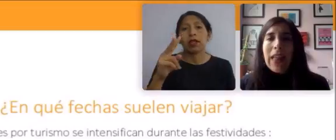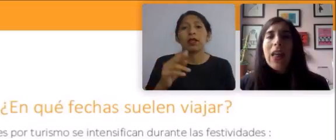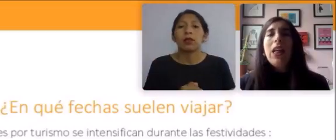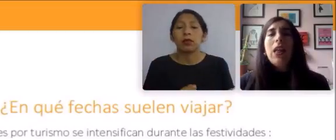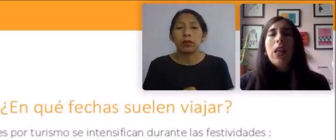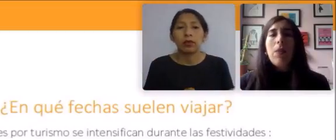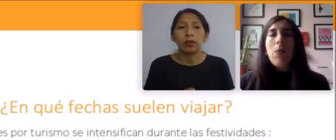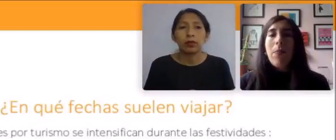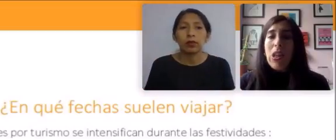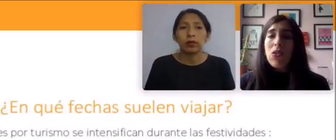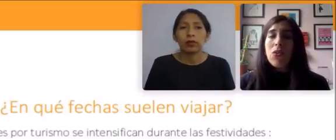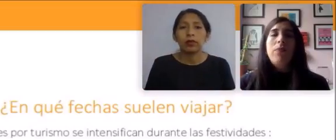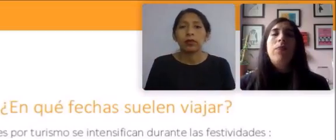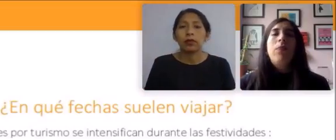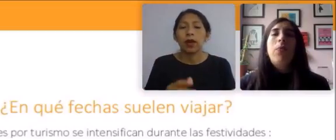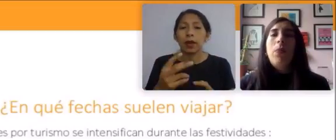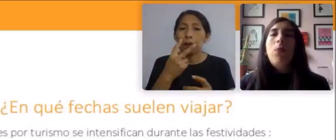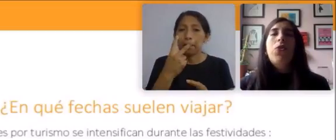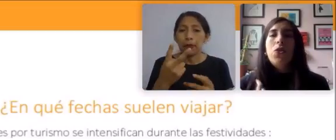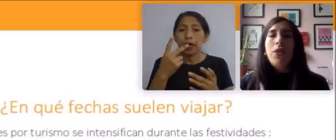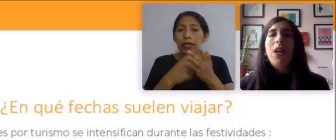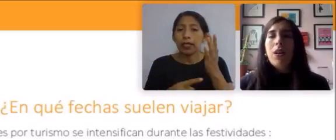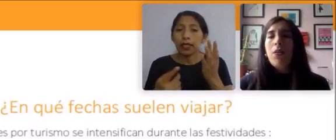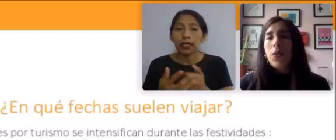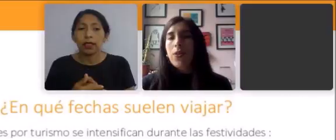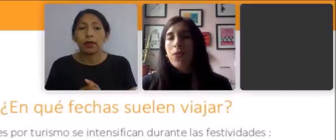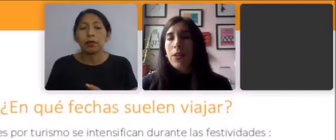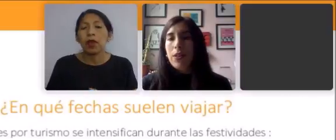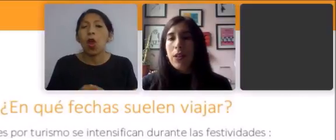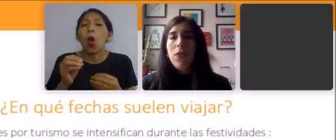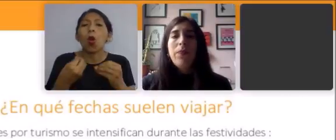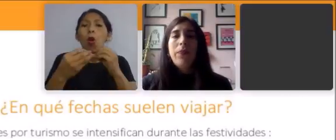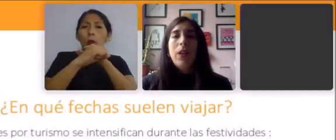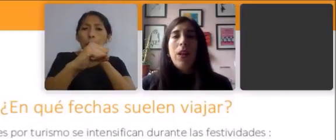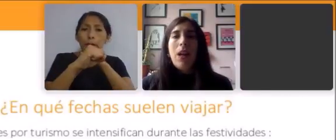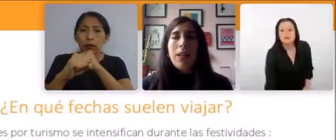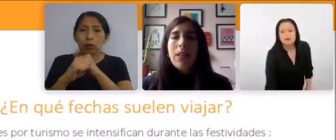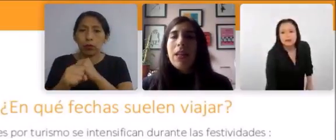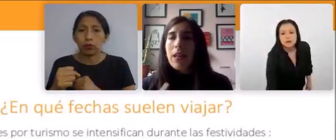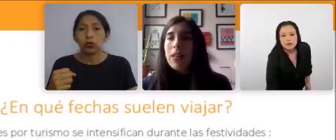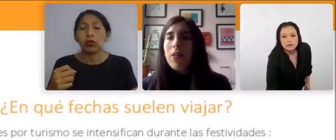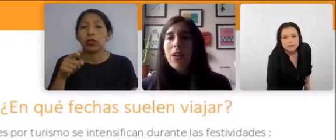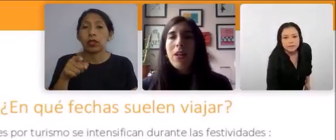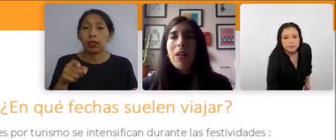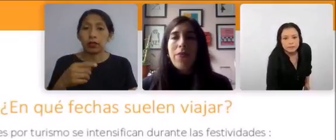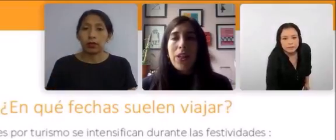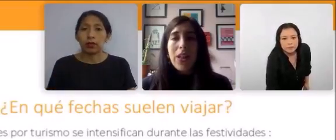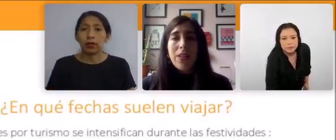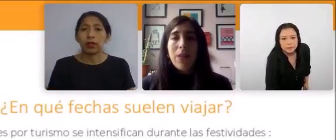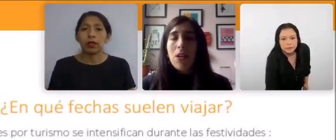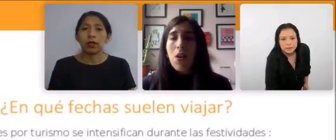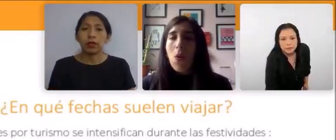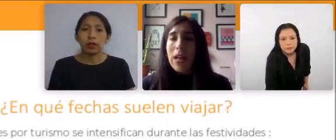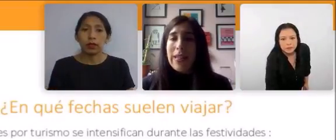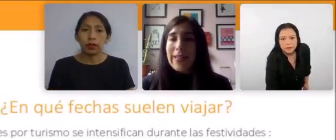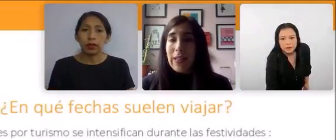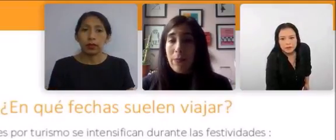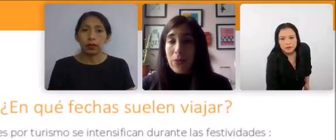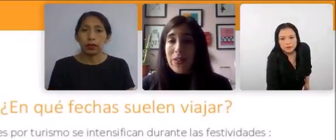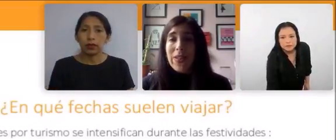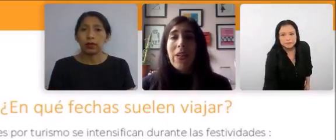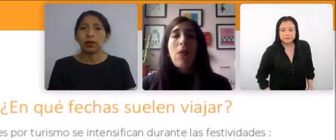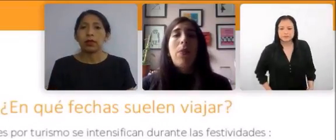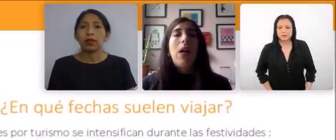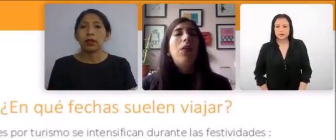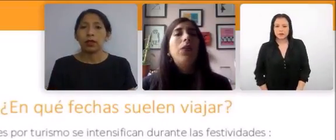ver qué momentos promocionar nuestro destino, es interesante ver las fechas en las cuales